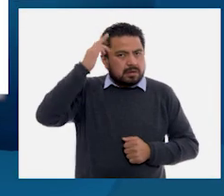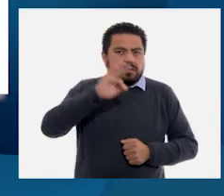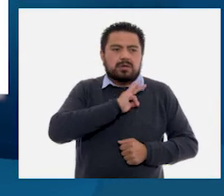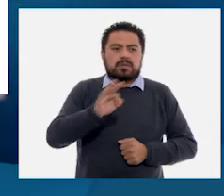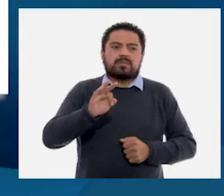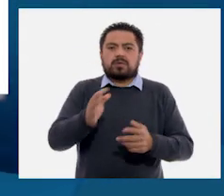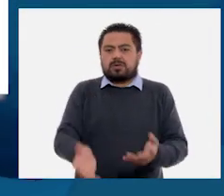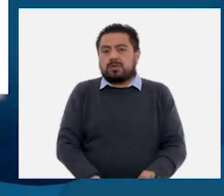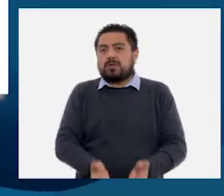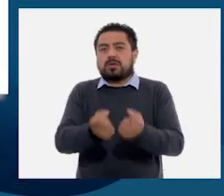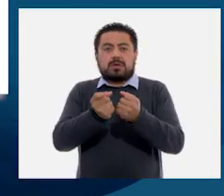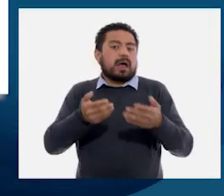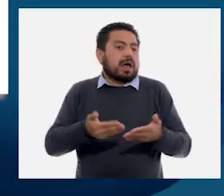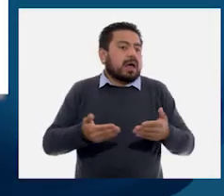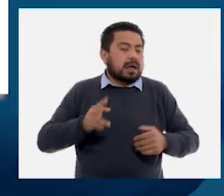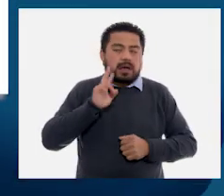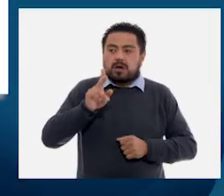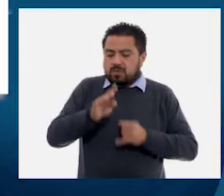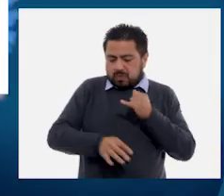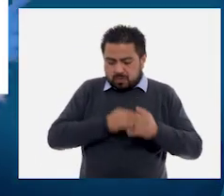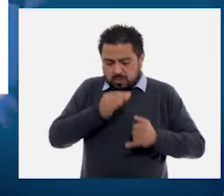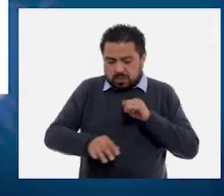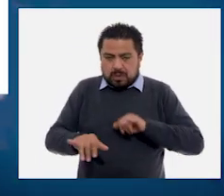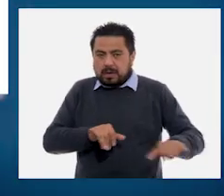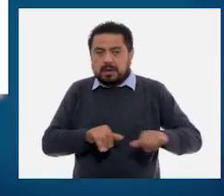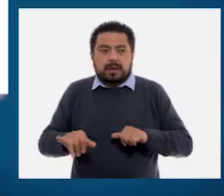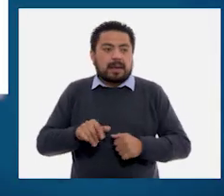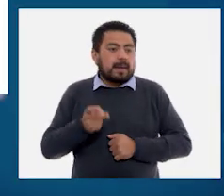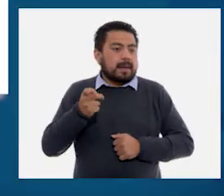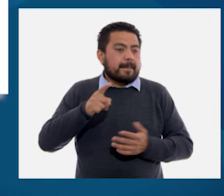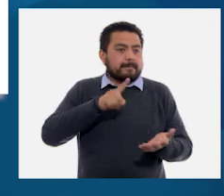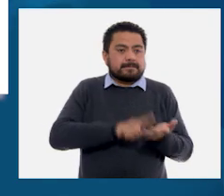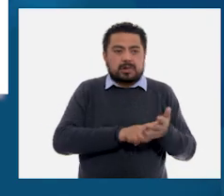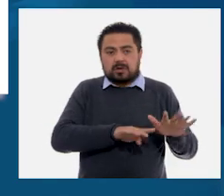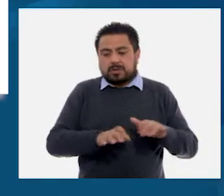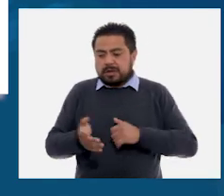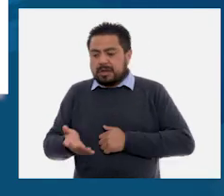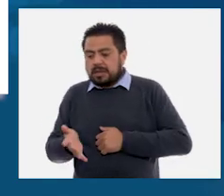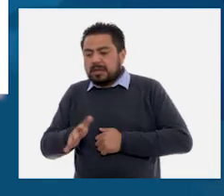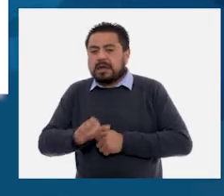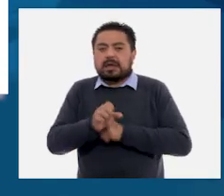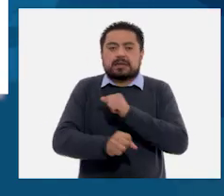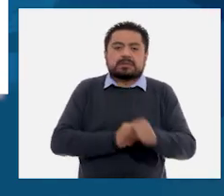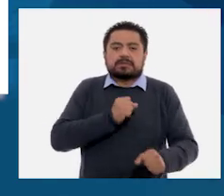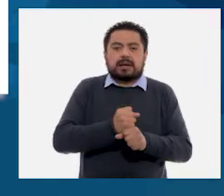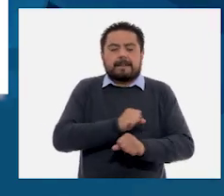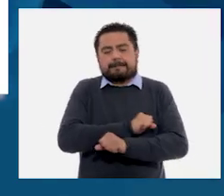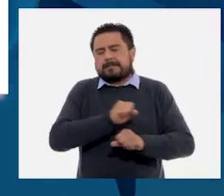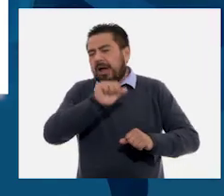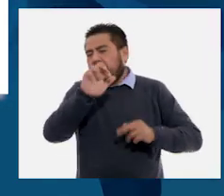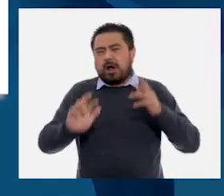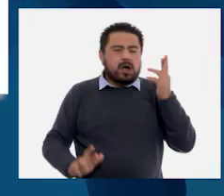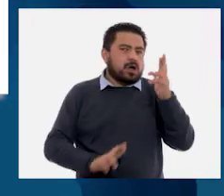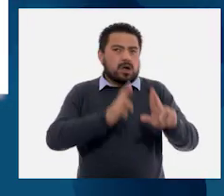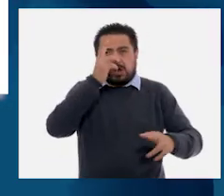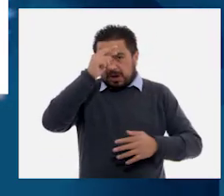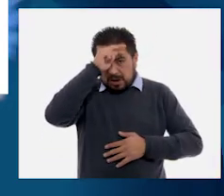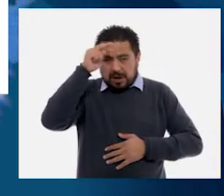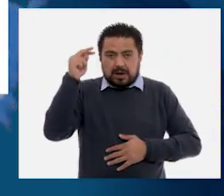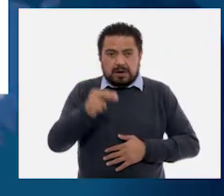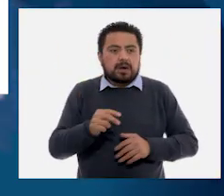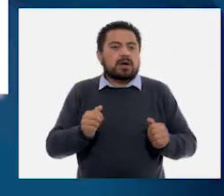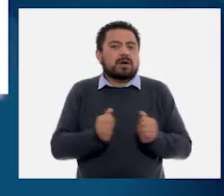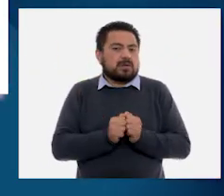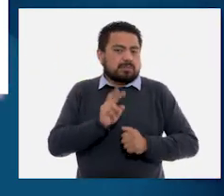se logró. Ahora, veamos el último mapa. Este data de 1910. el año en el que estalló la Revolución Mexicana. Y